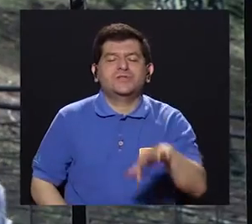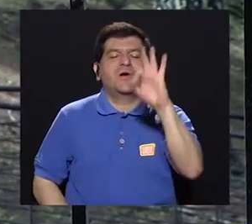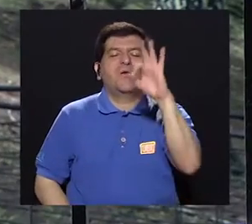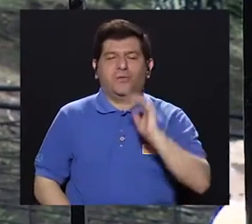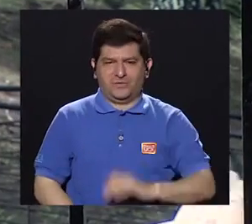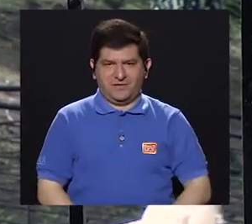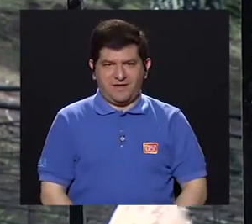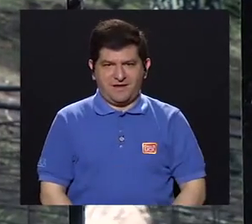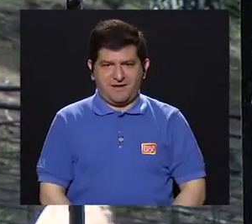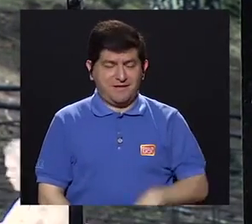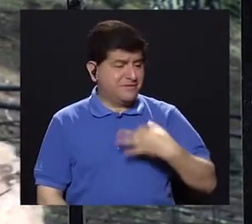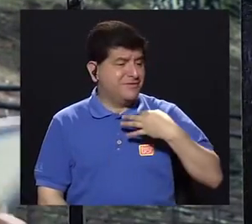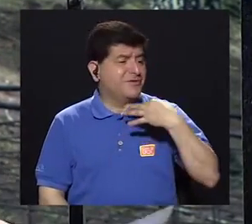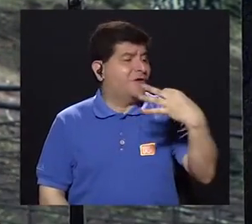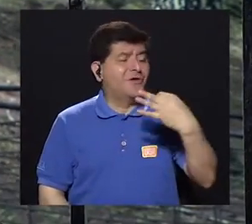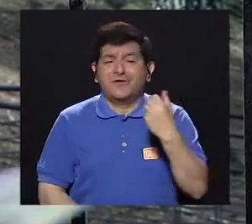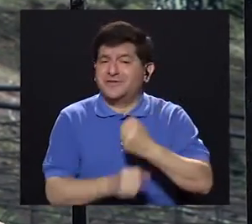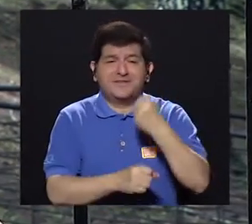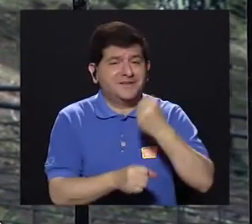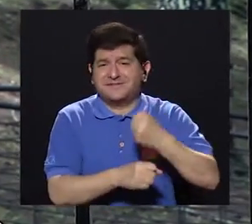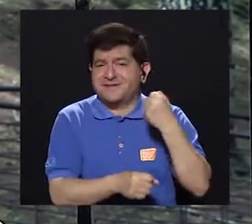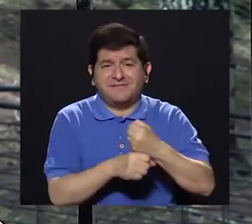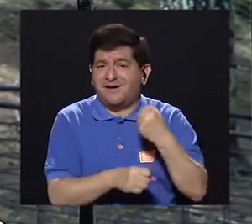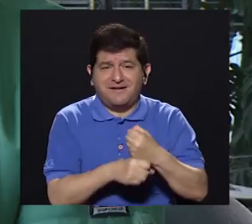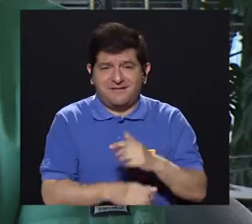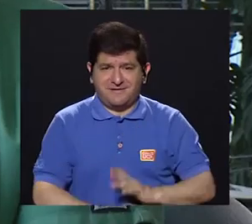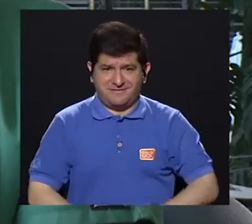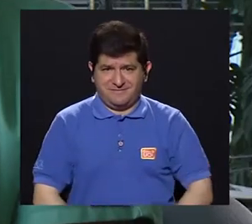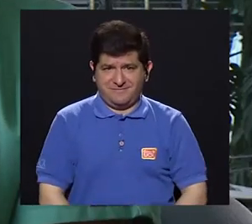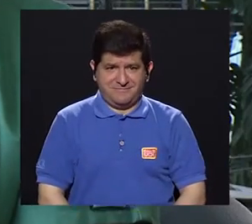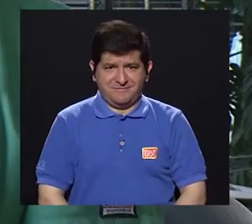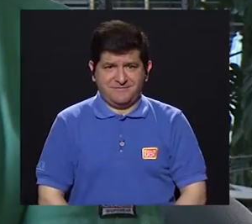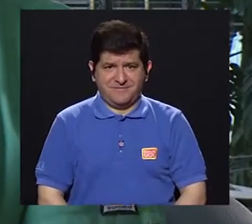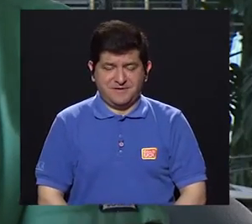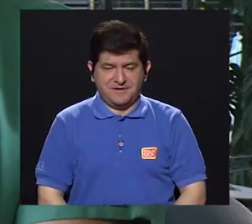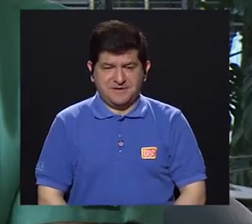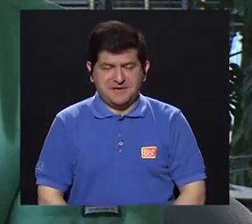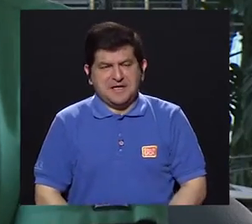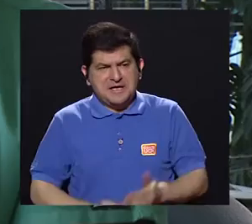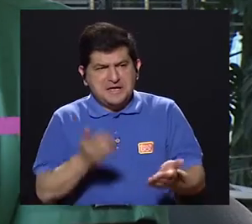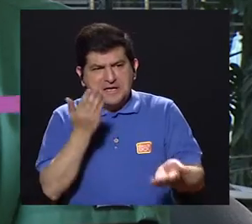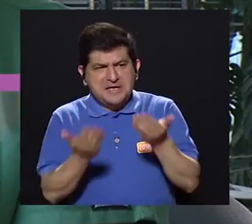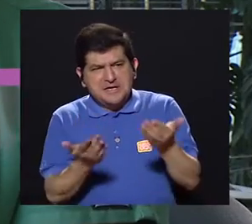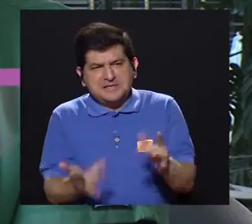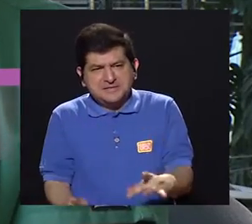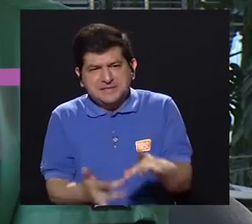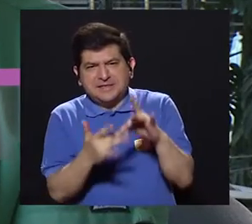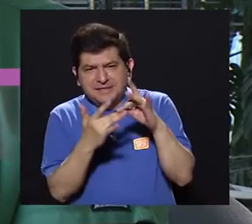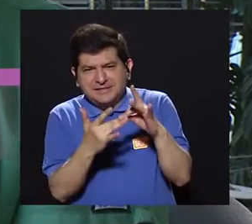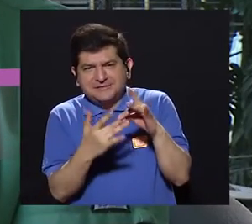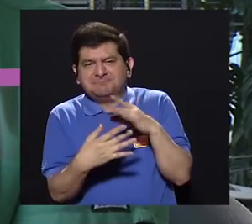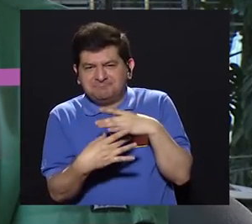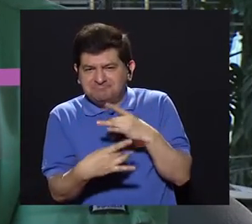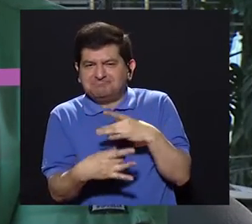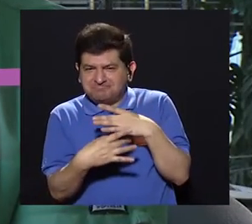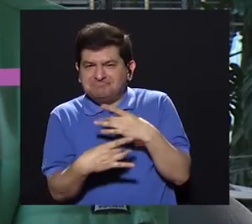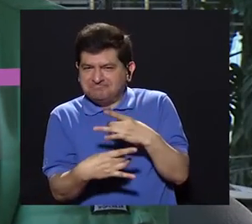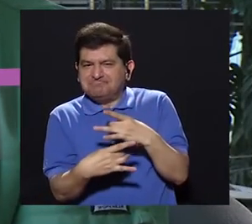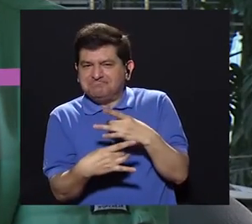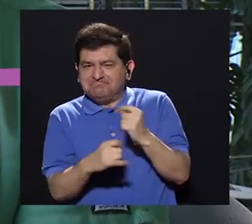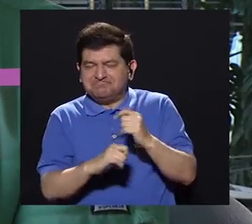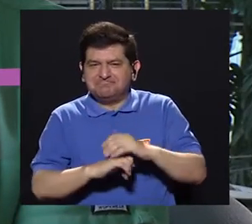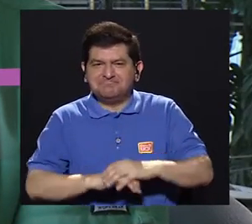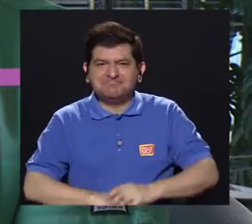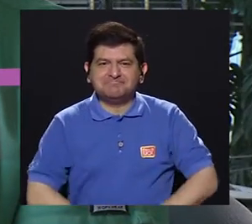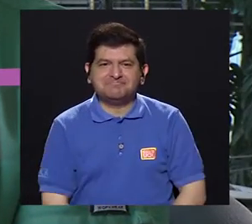ustedes se encuentran en la cotidianidad, en el trabajo diario. Bueno, es algo particularmente interesante,